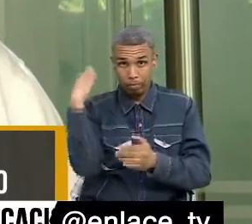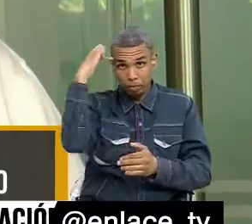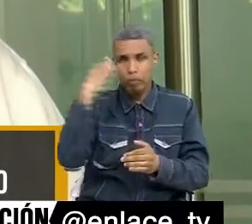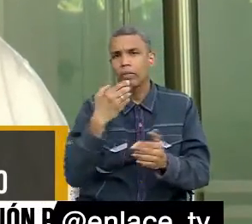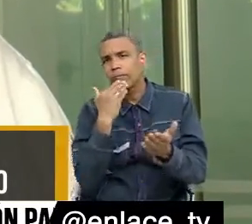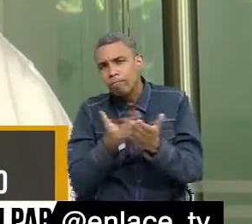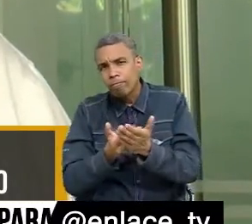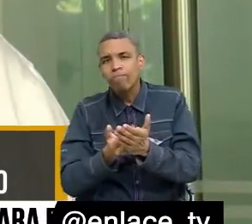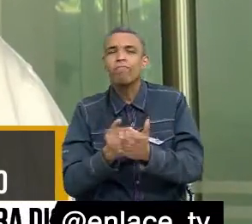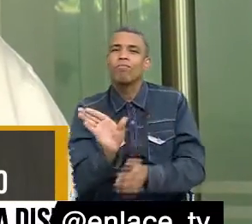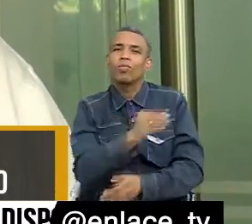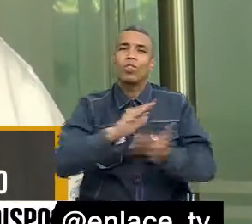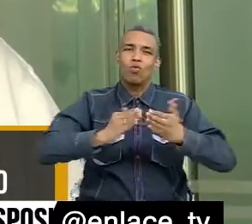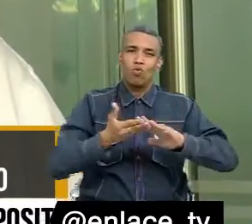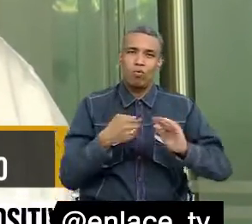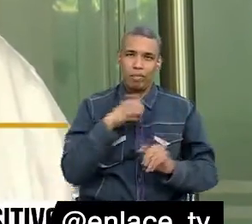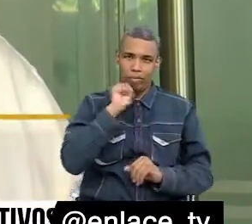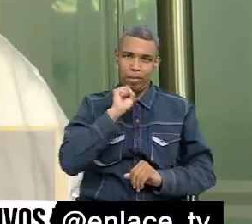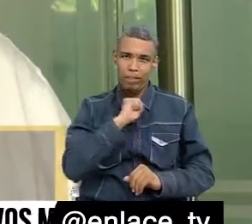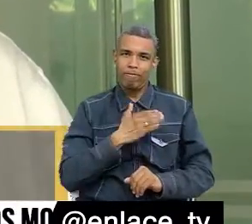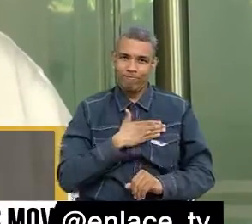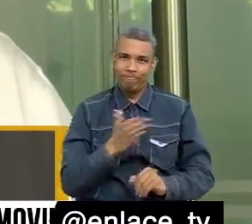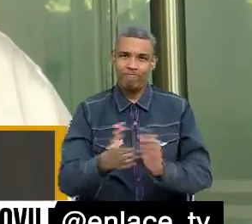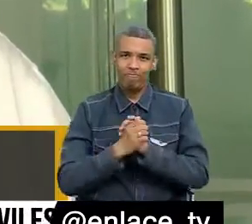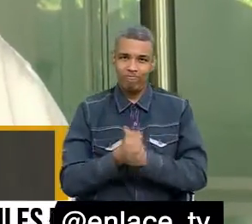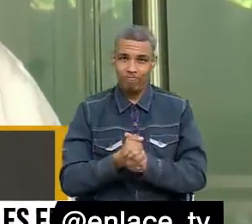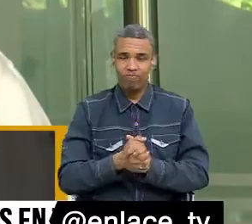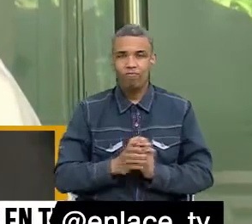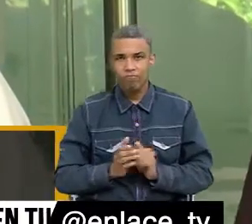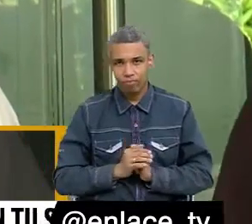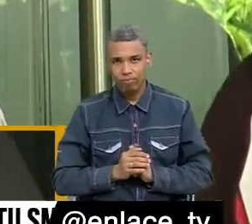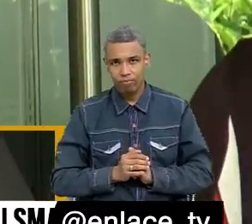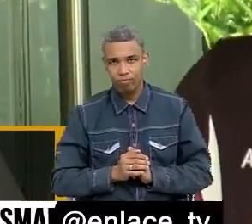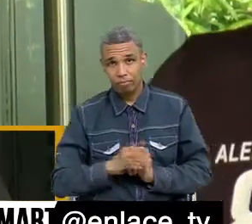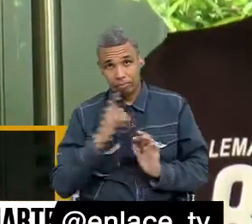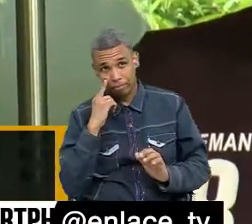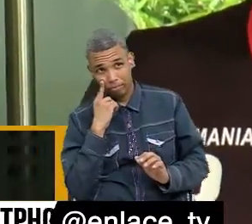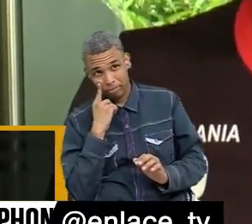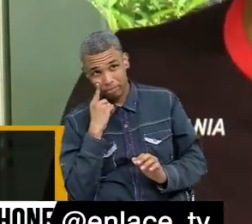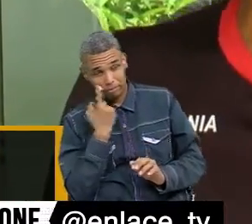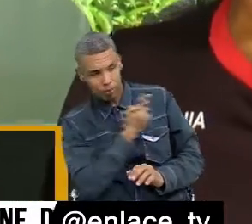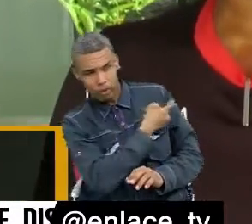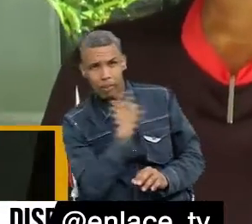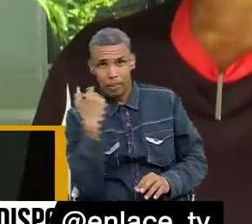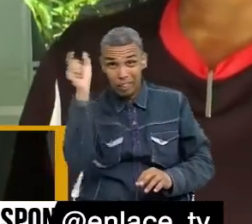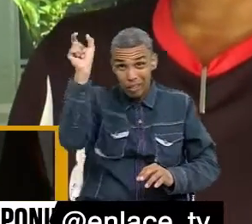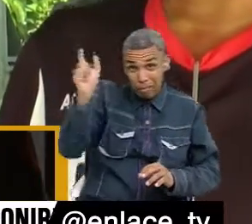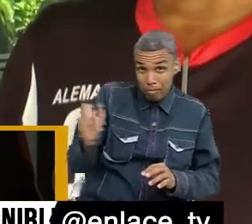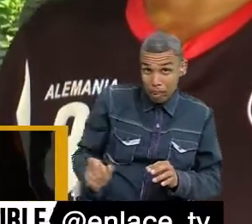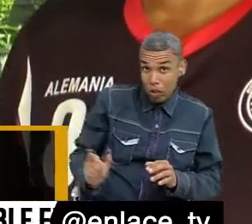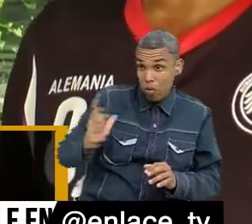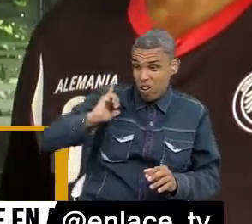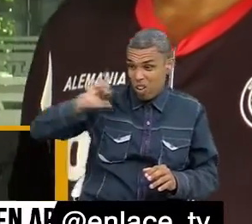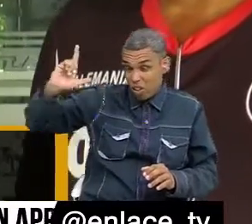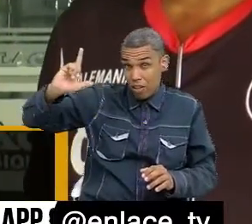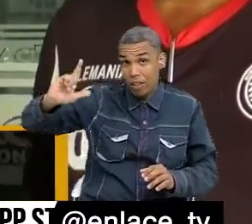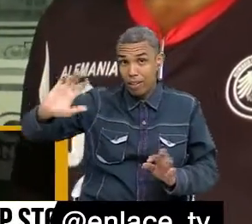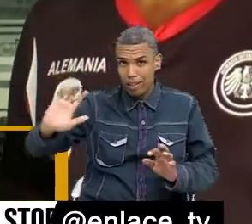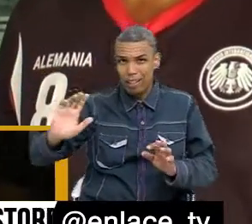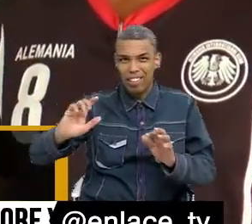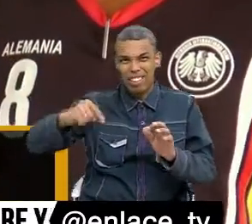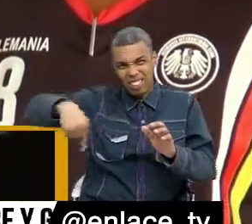Enlace Noticias a esta hora de la tarde con Halker Gutiérrez, el presidente de los ediles de Barranca Bermeja, con él porque para mañana hay previsto